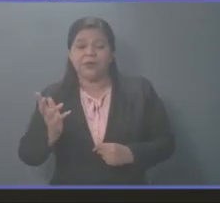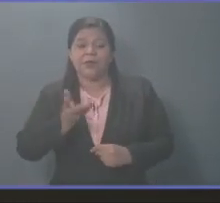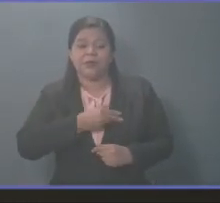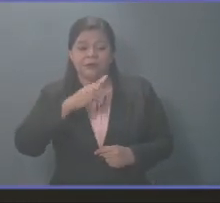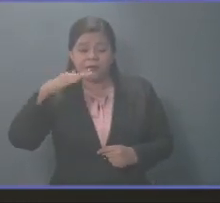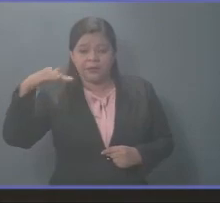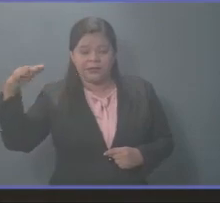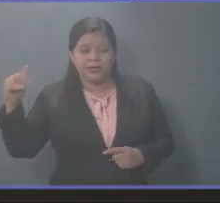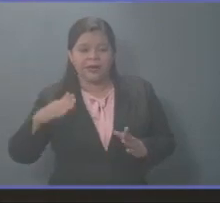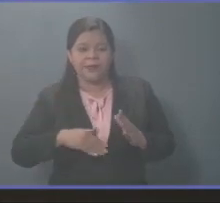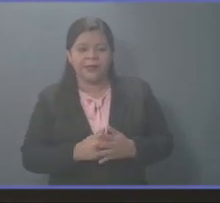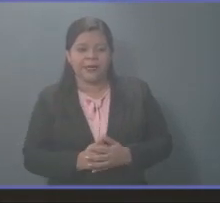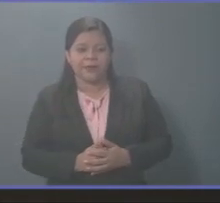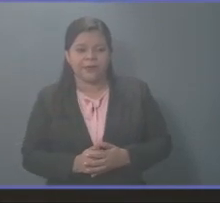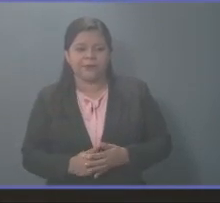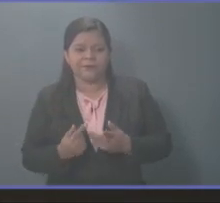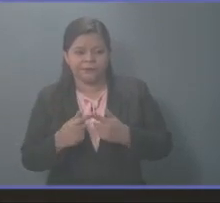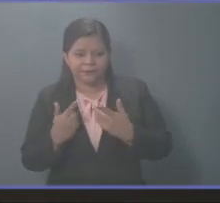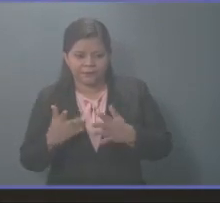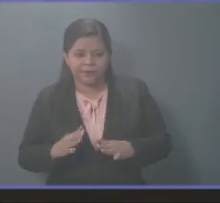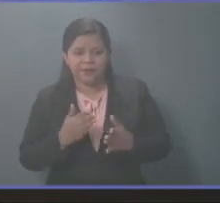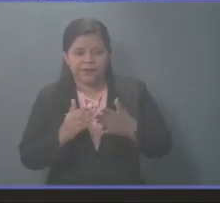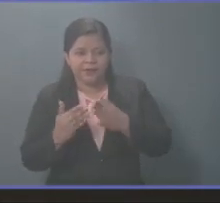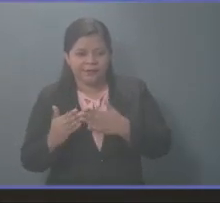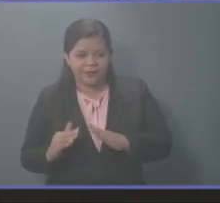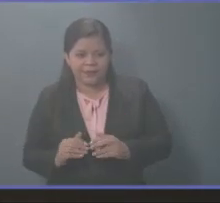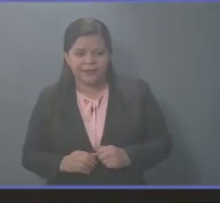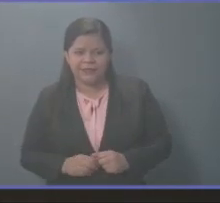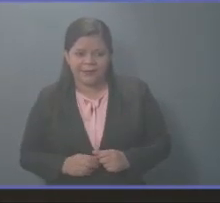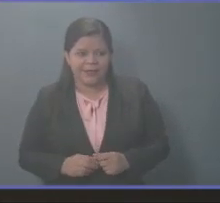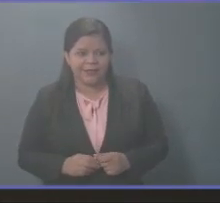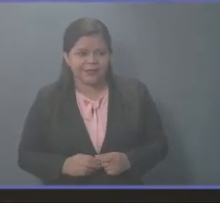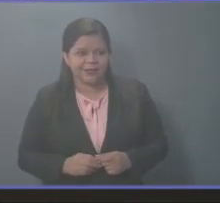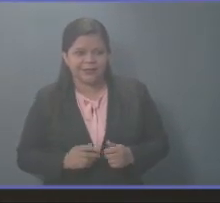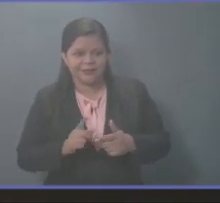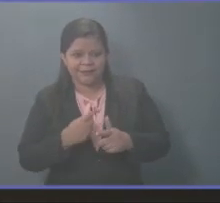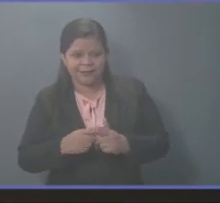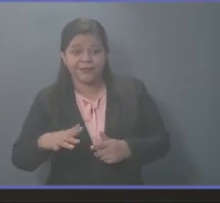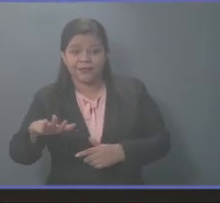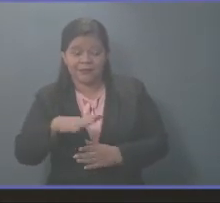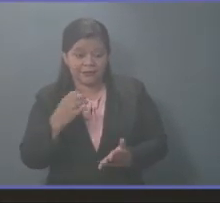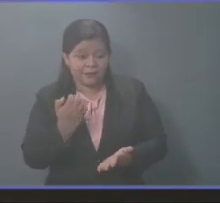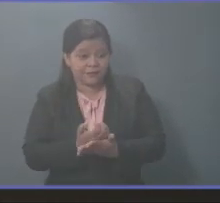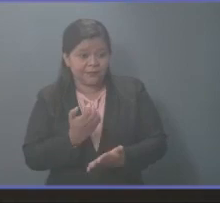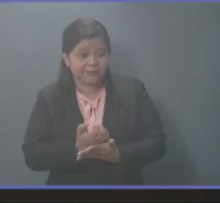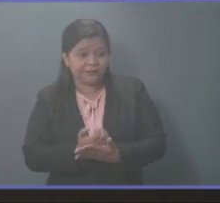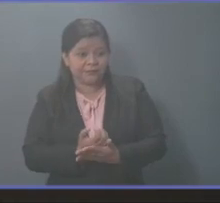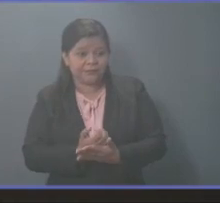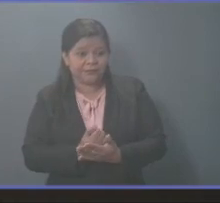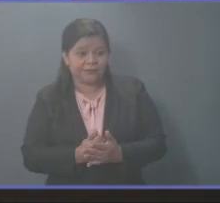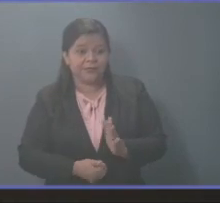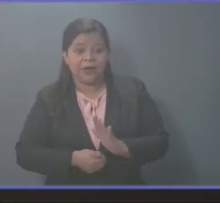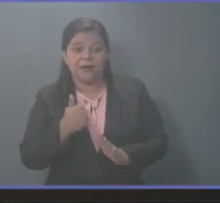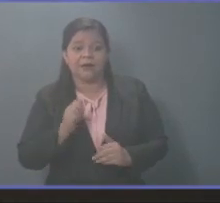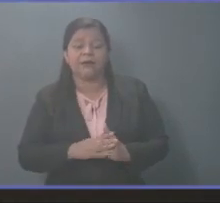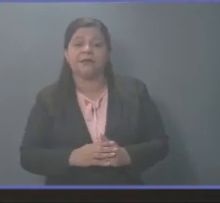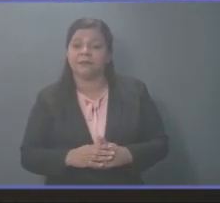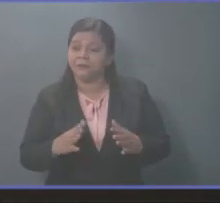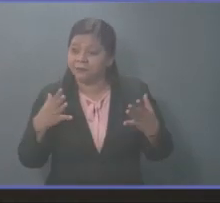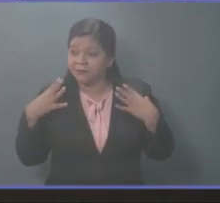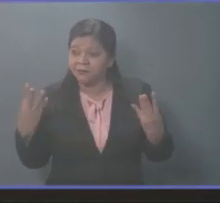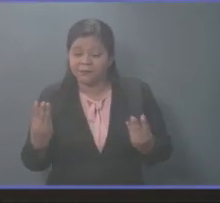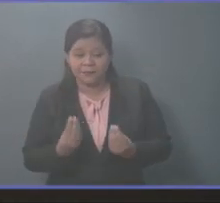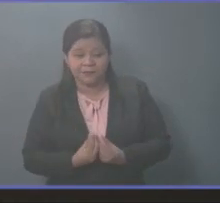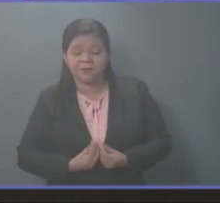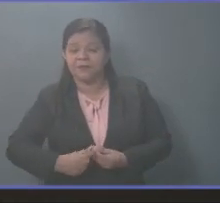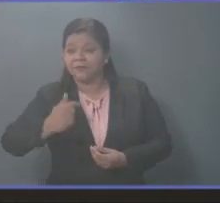país en los distintos órdenes, en el orden económico, en el orden social, en el